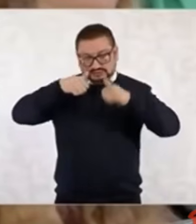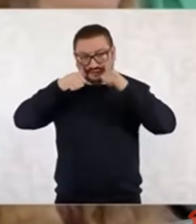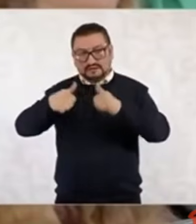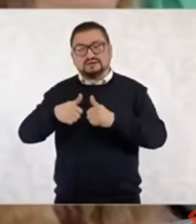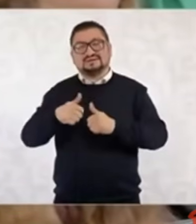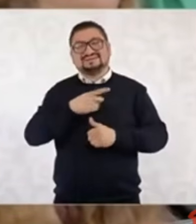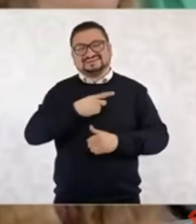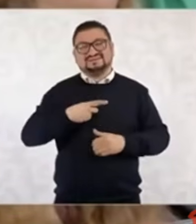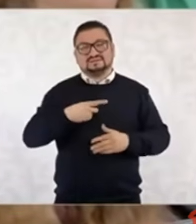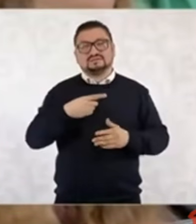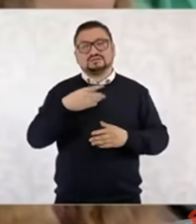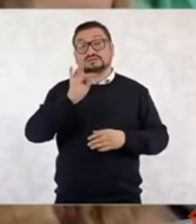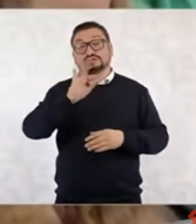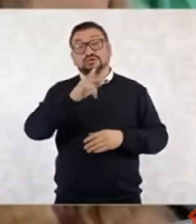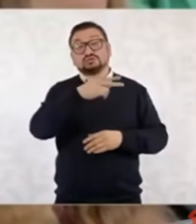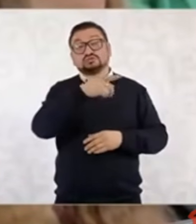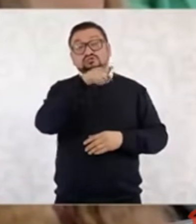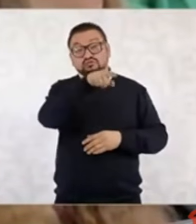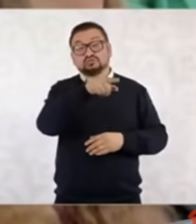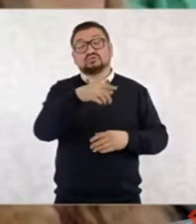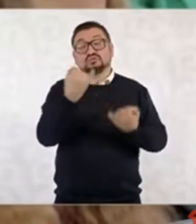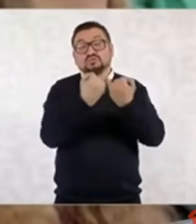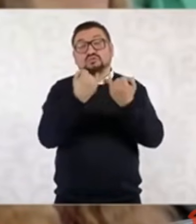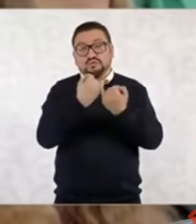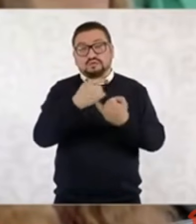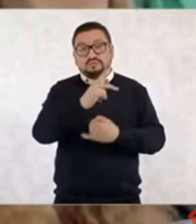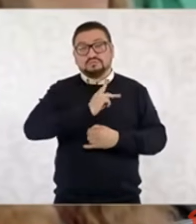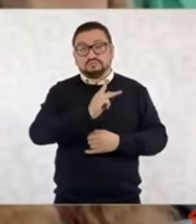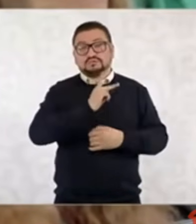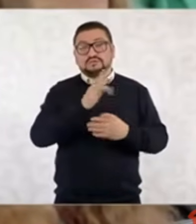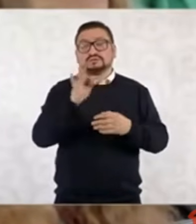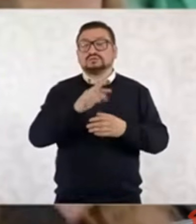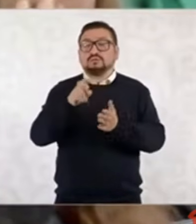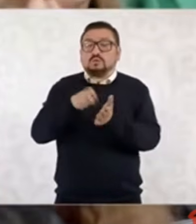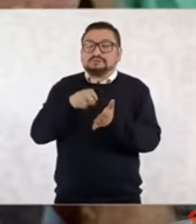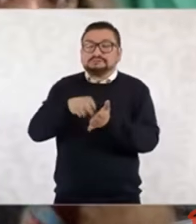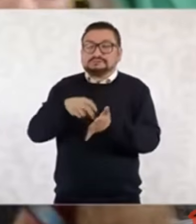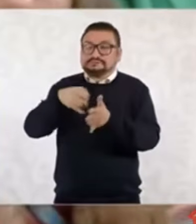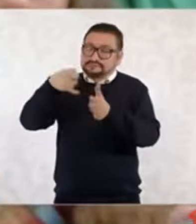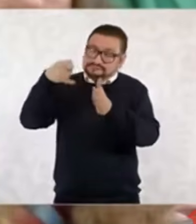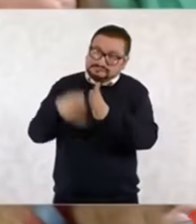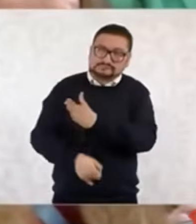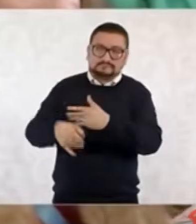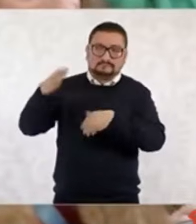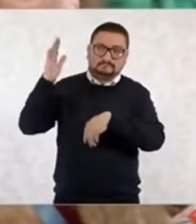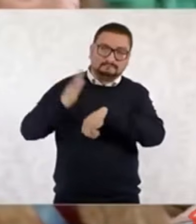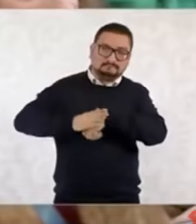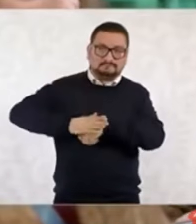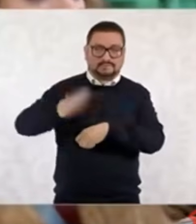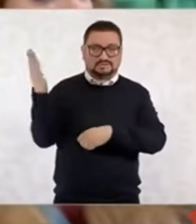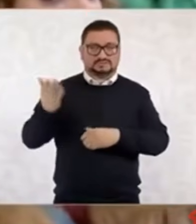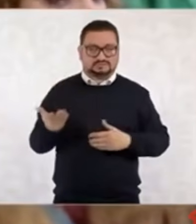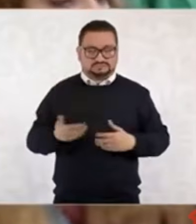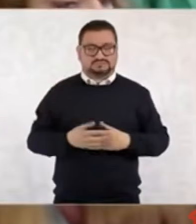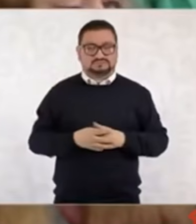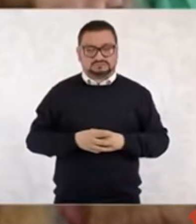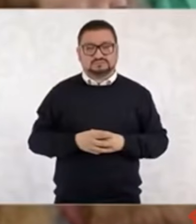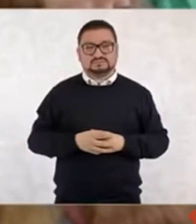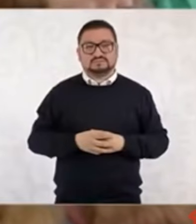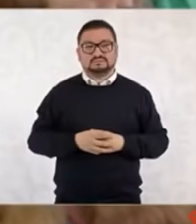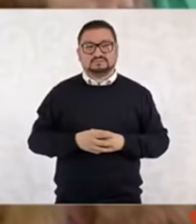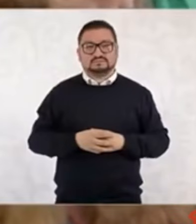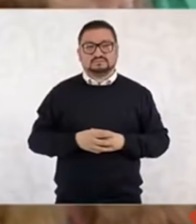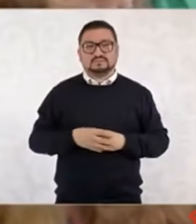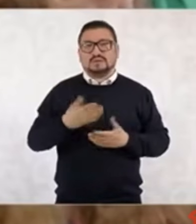él, en una reforma judicial más profunda de lo que realmente ocurre. Hoy